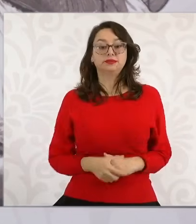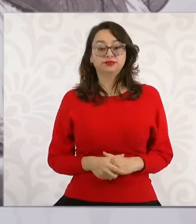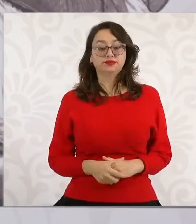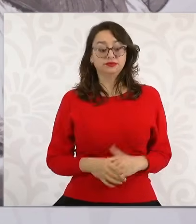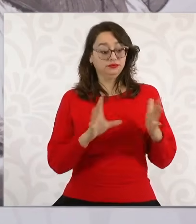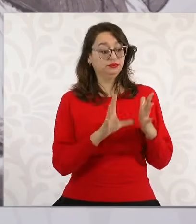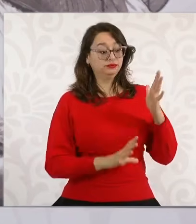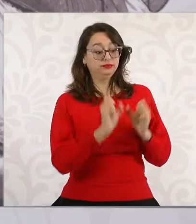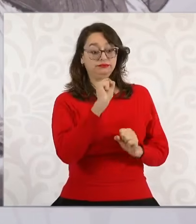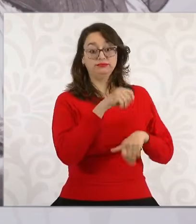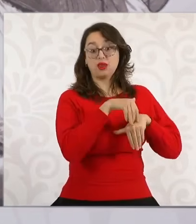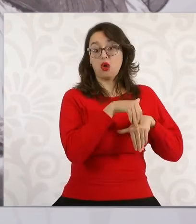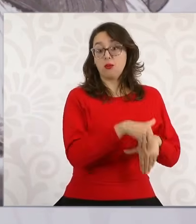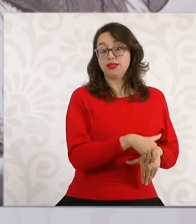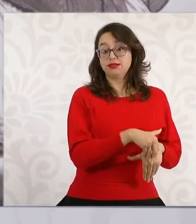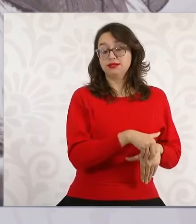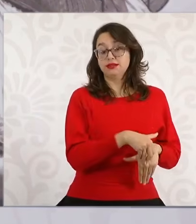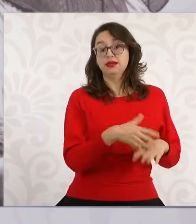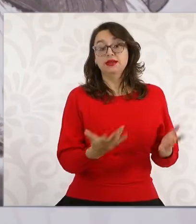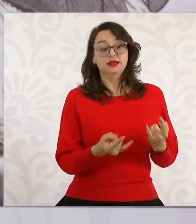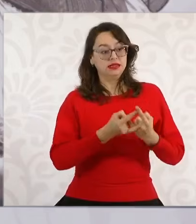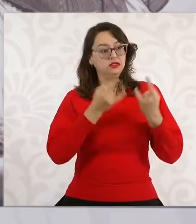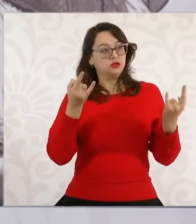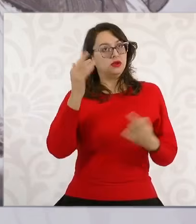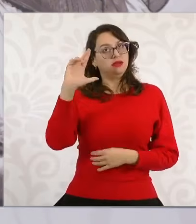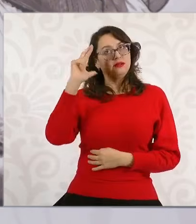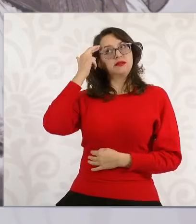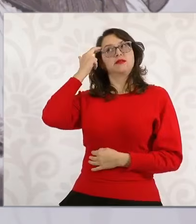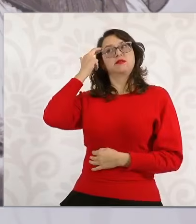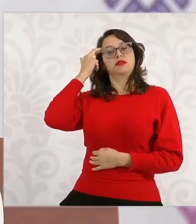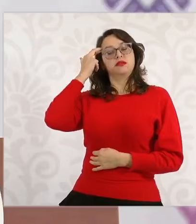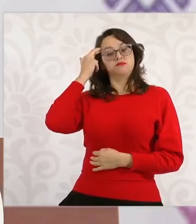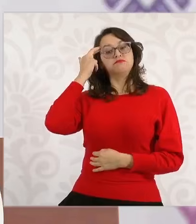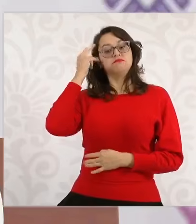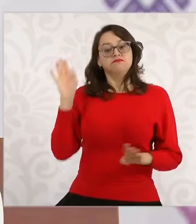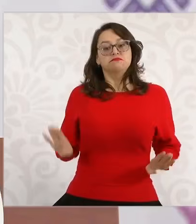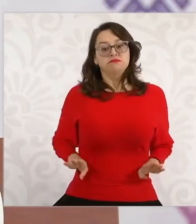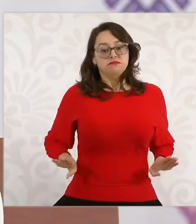nuestra Constitución, con base en nuestra historia y con base en un valor